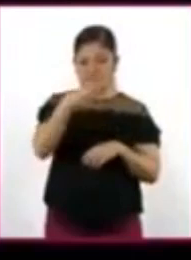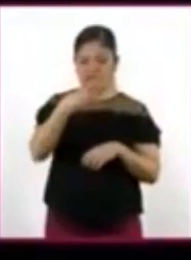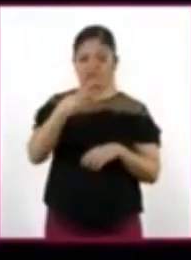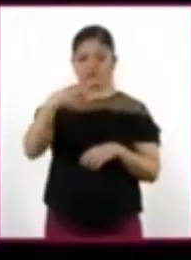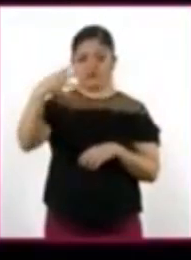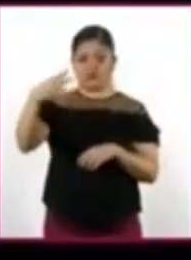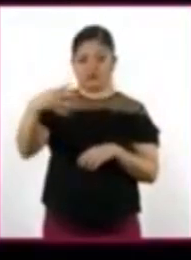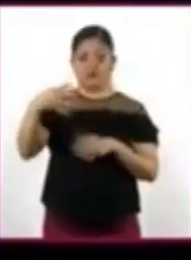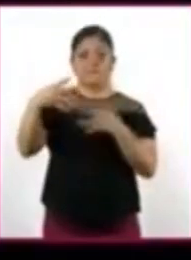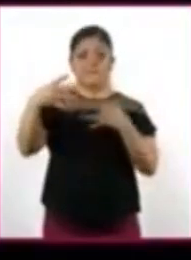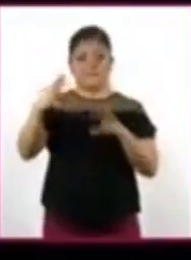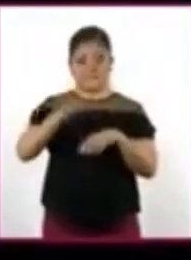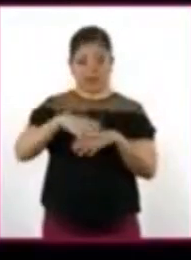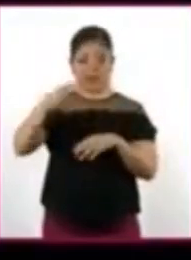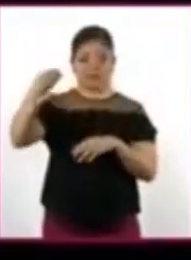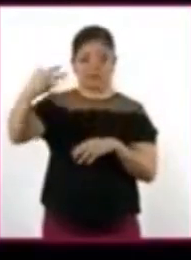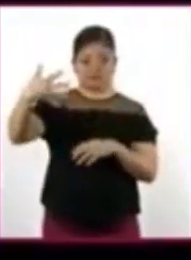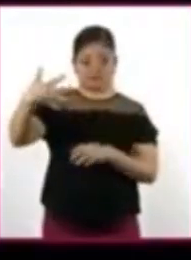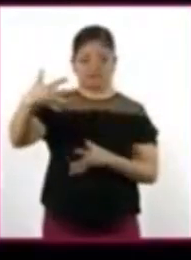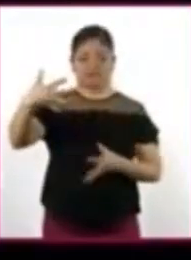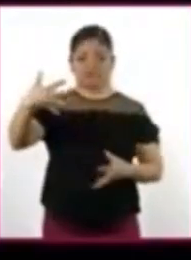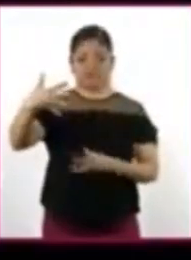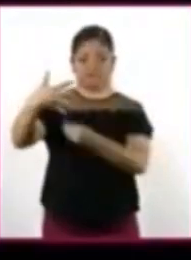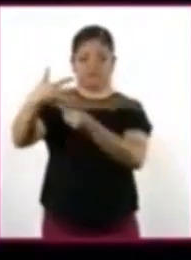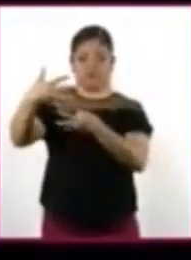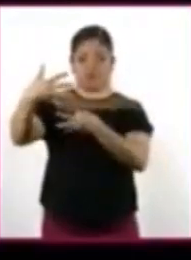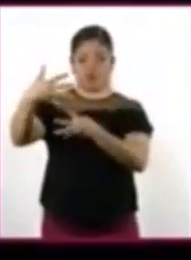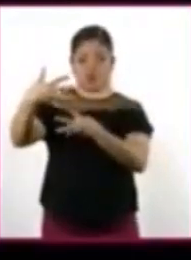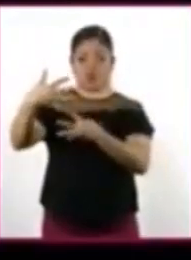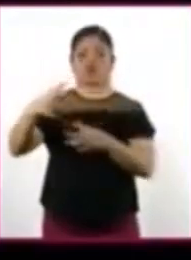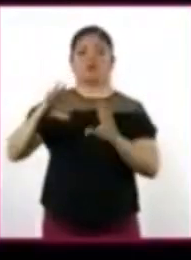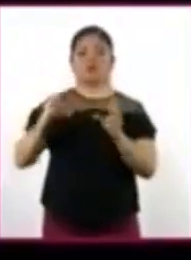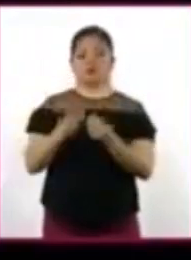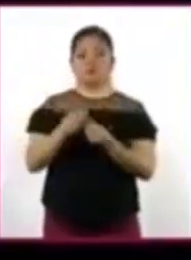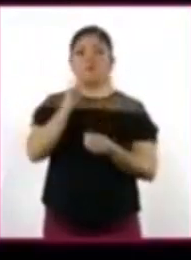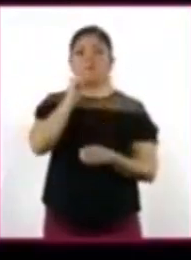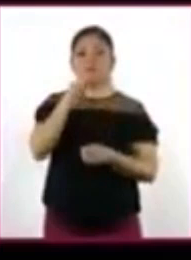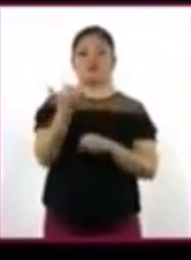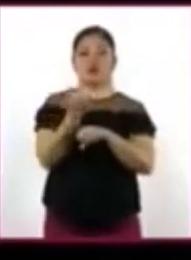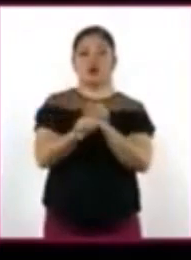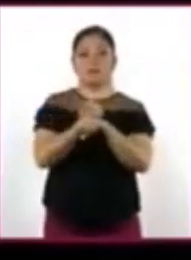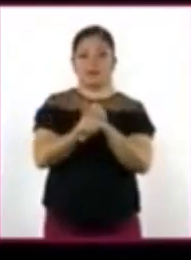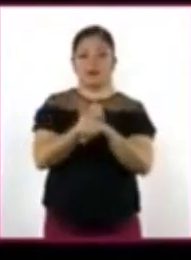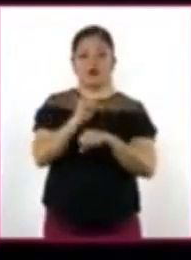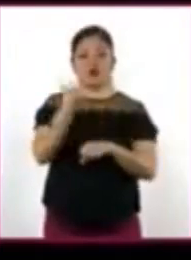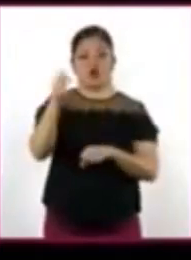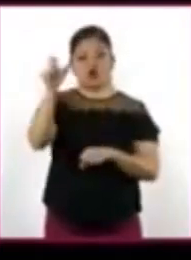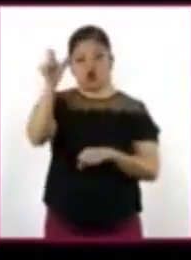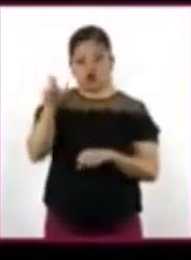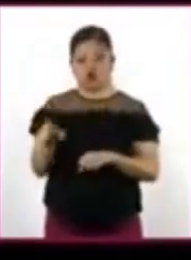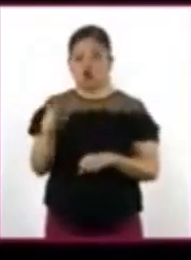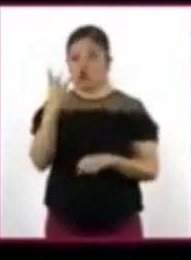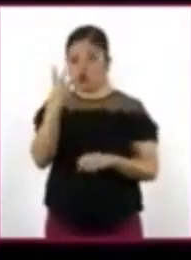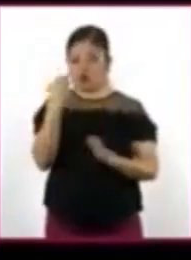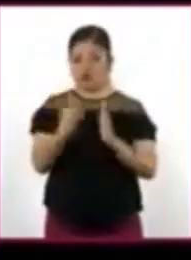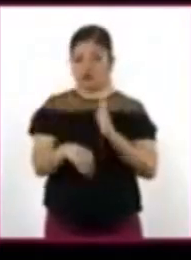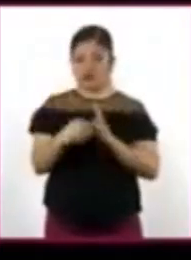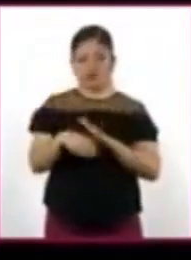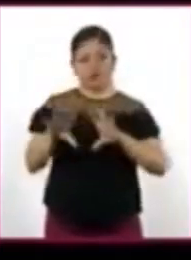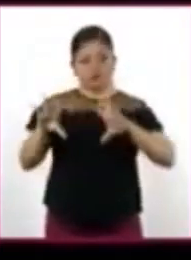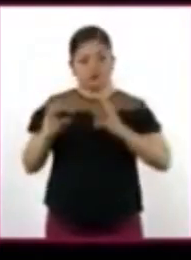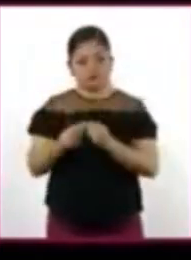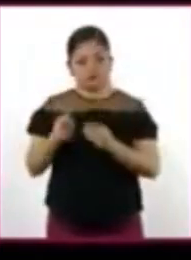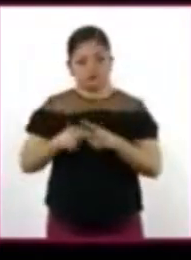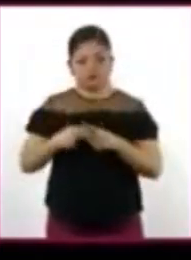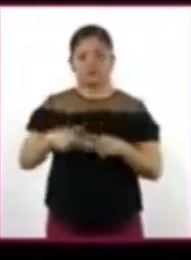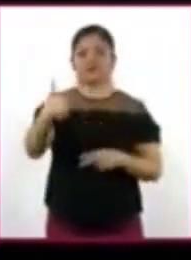otra columna de 4 bloques. Es lo mismo lo que pinté de amarillo, más otra columna de 4 bloques, por lo tanto tenemos